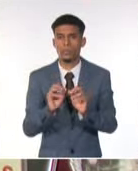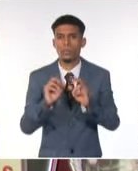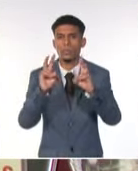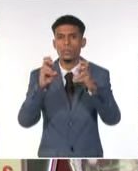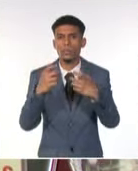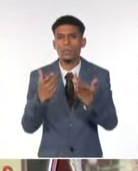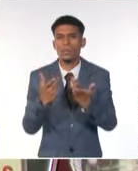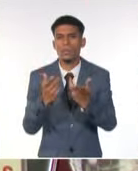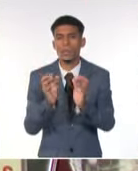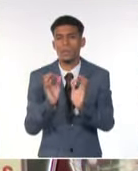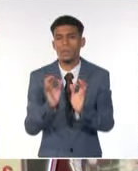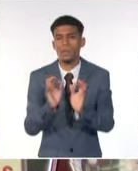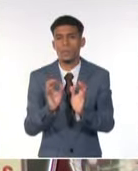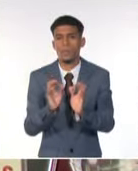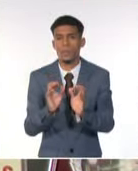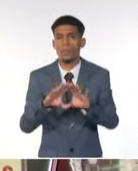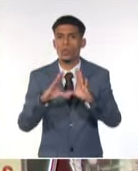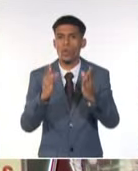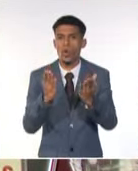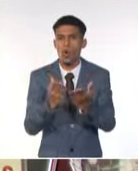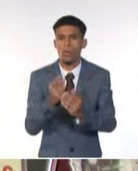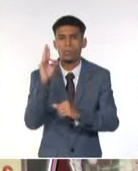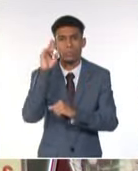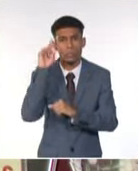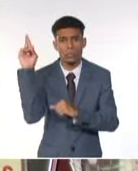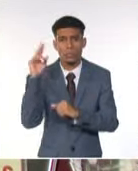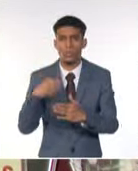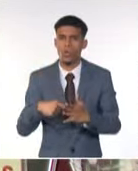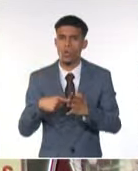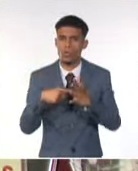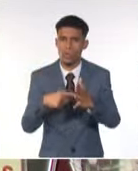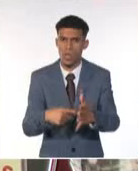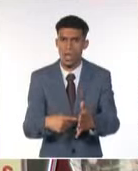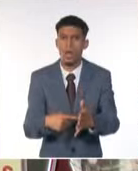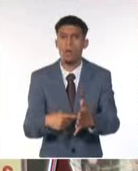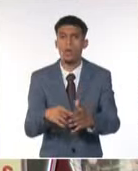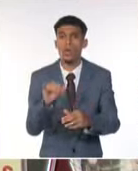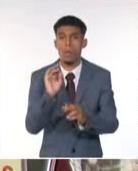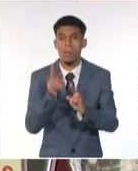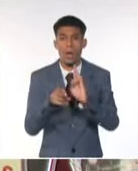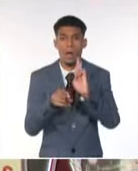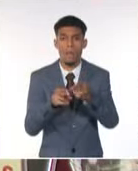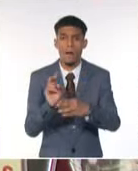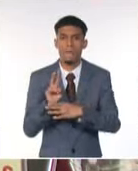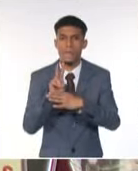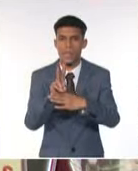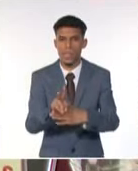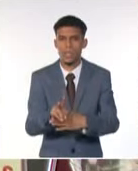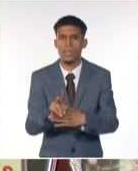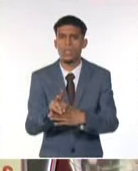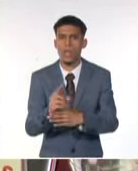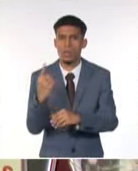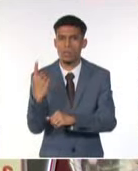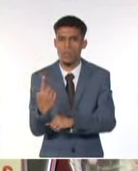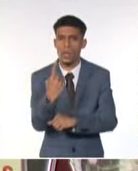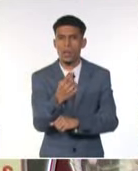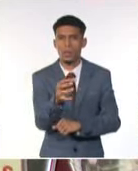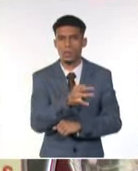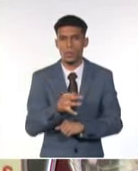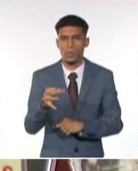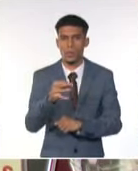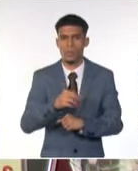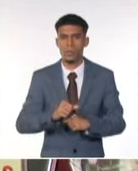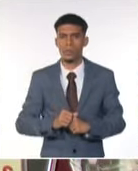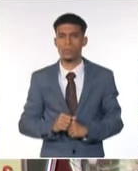dado a los señalamientos, recomendaciones e indicaciones de las visitas a cada uno de los municipios.